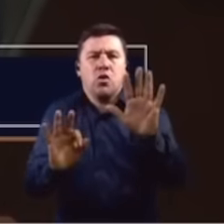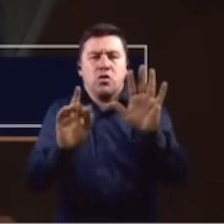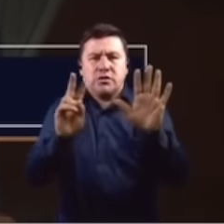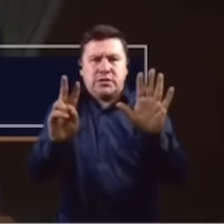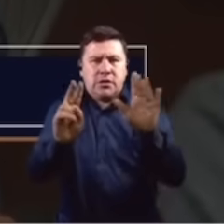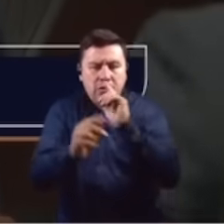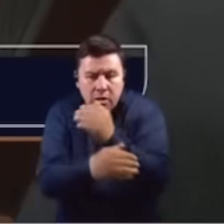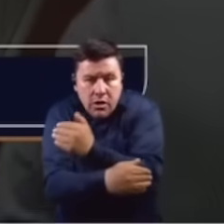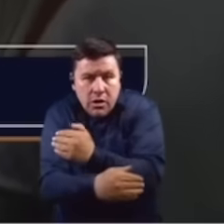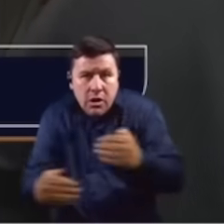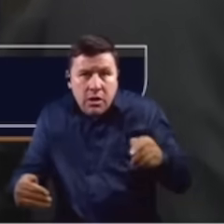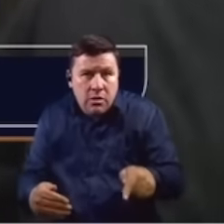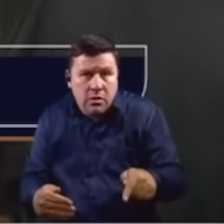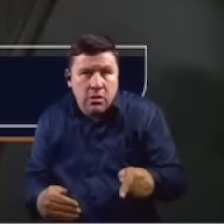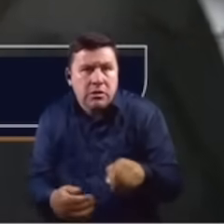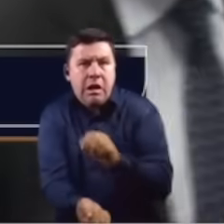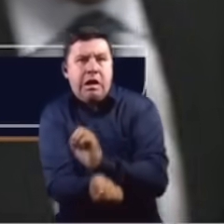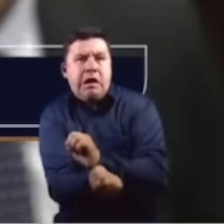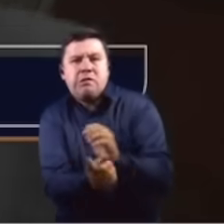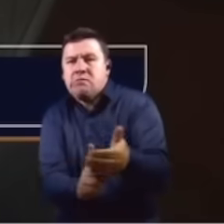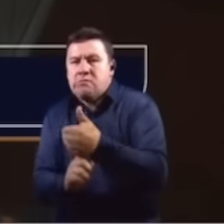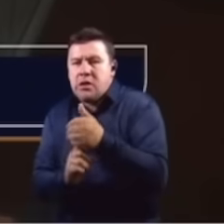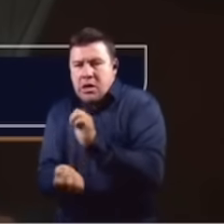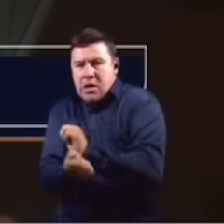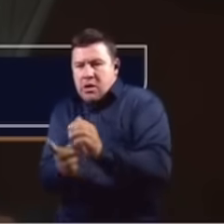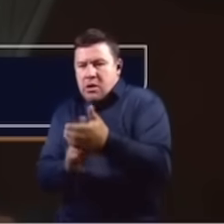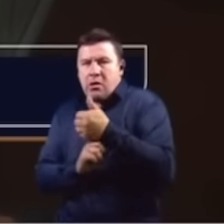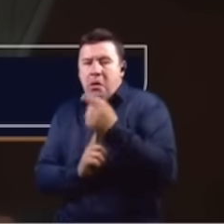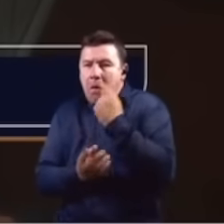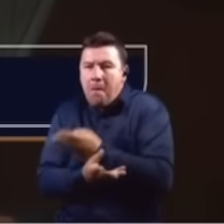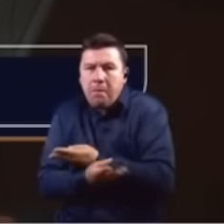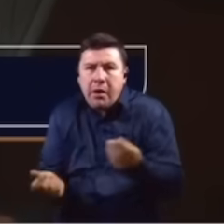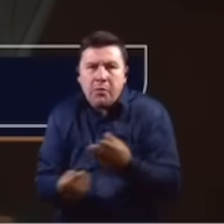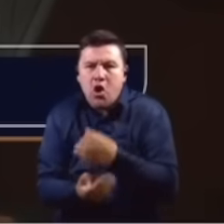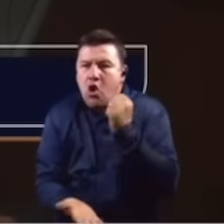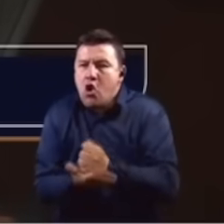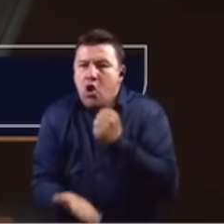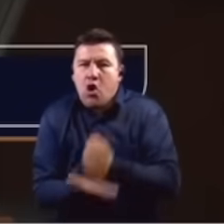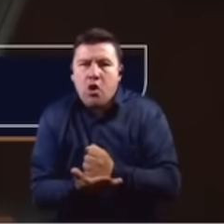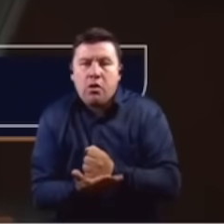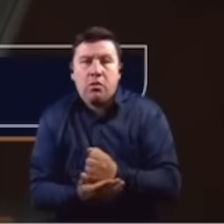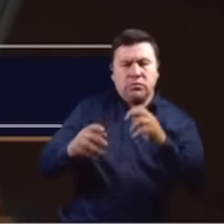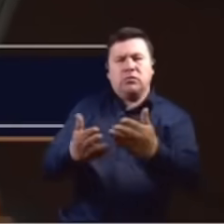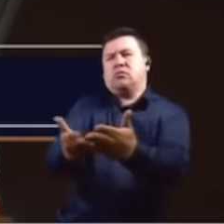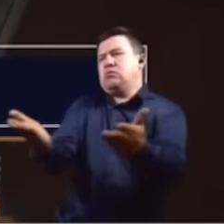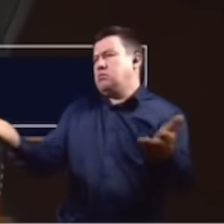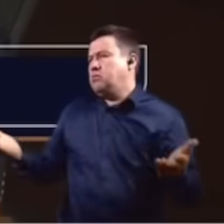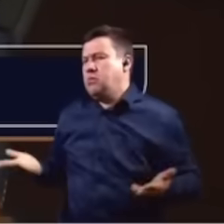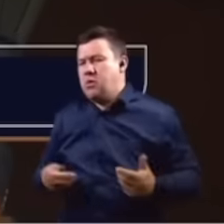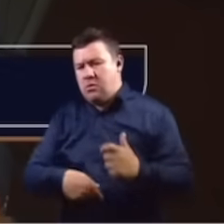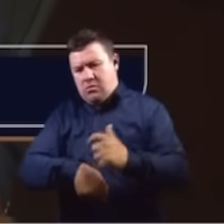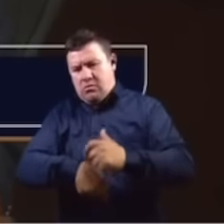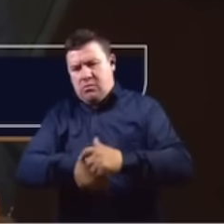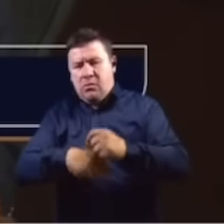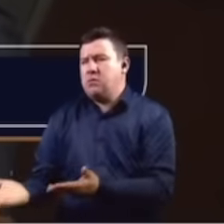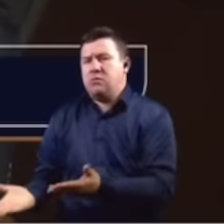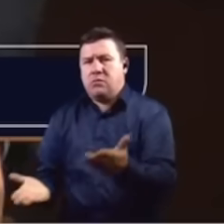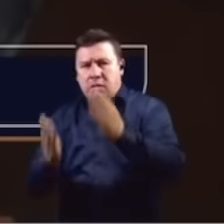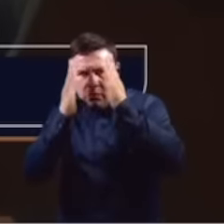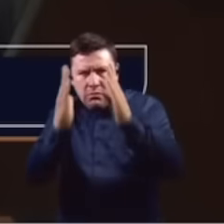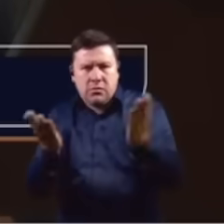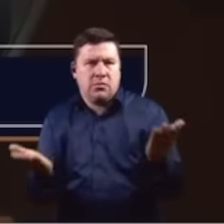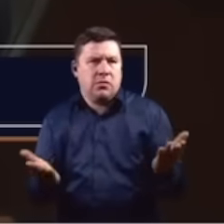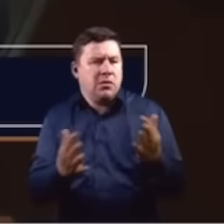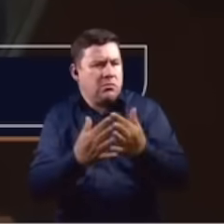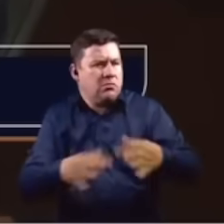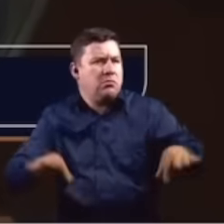487 niños han sido secuestrados y desaparecidos forzosamente según la fiscalía. Es la hora de abrir los ojos y de